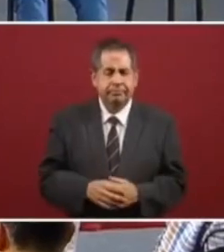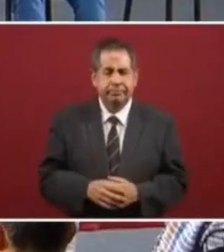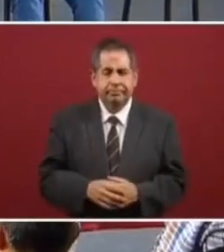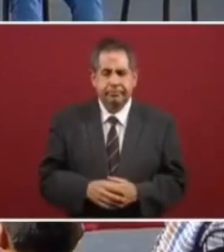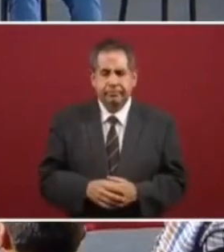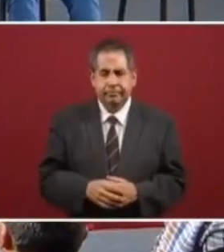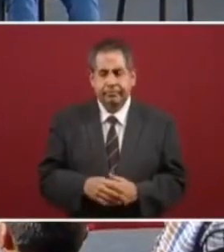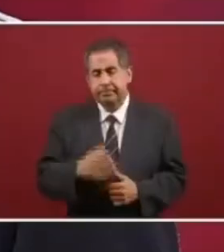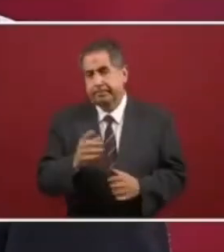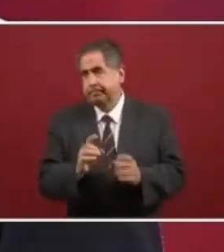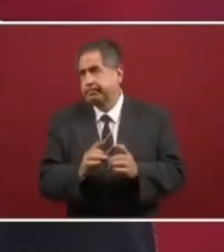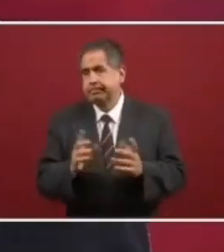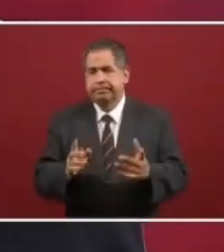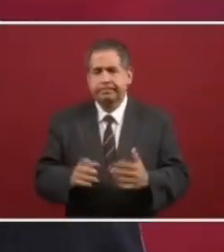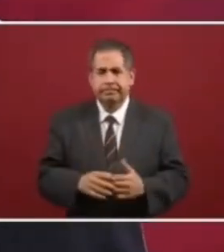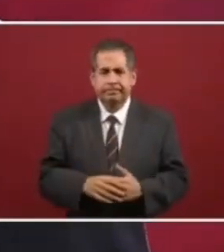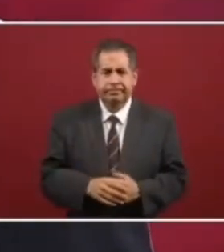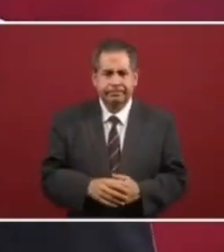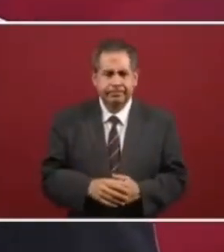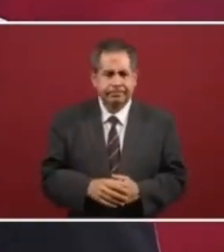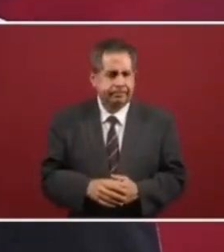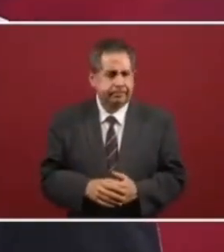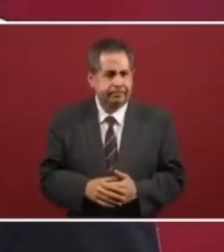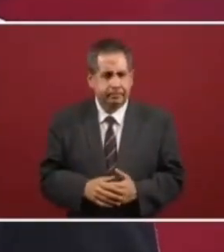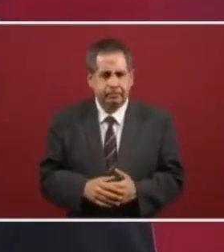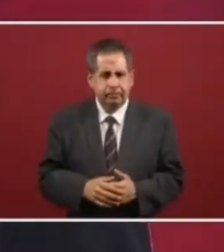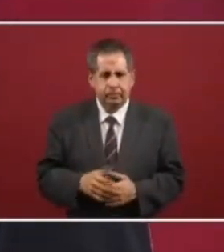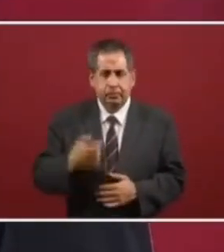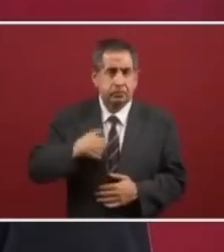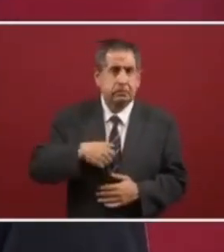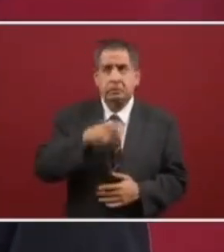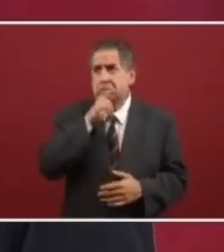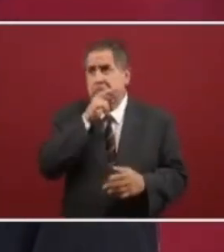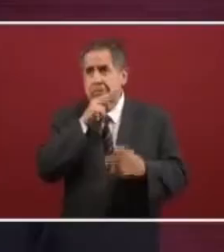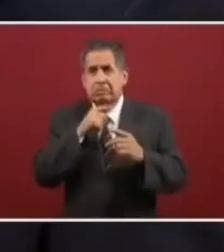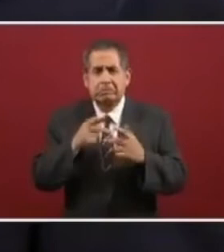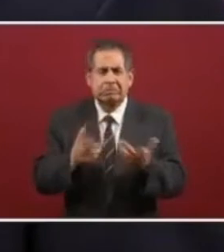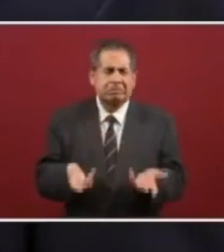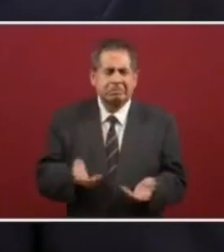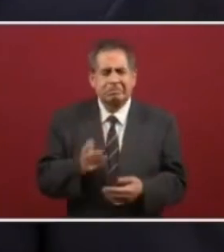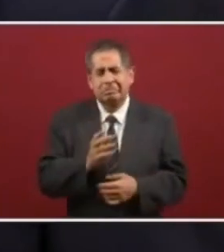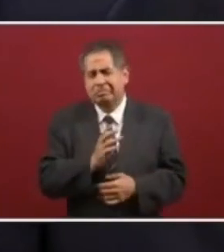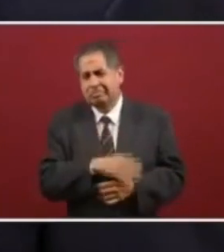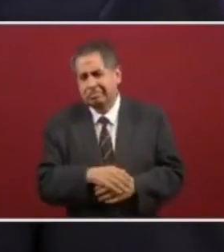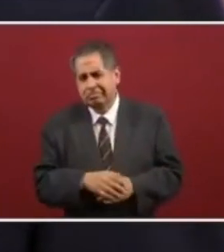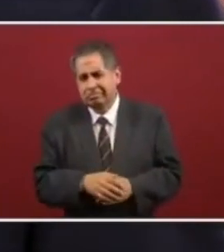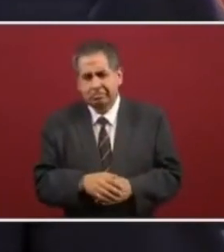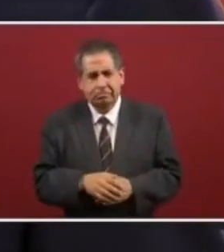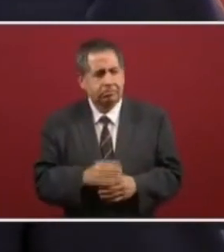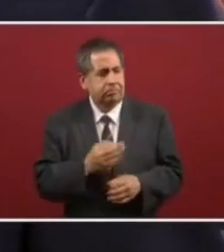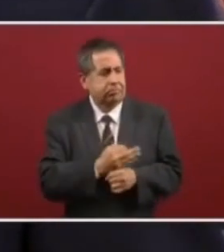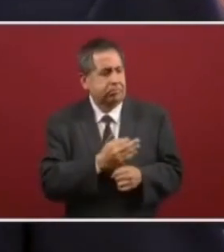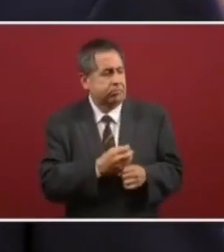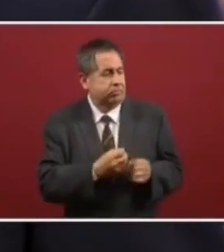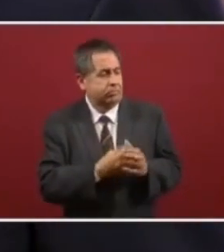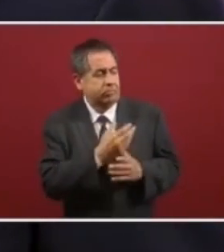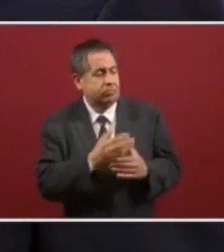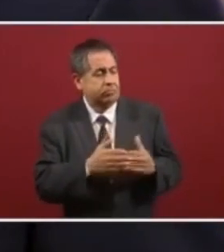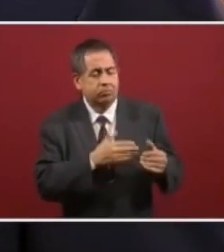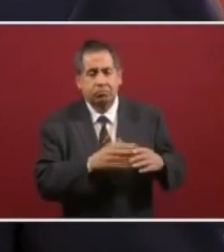ni modo que nos preocupemos mucho por eso, porque está de moda,